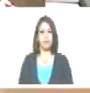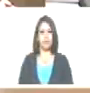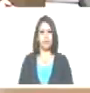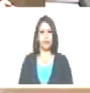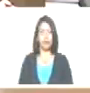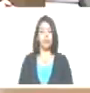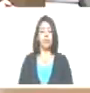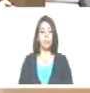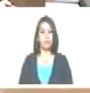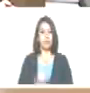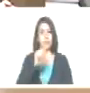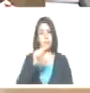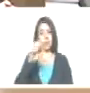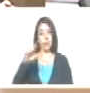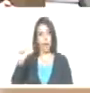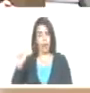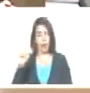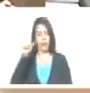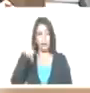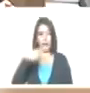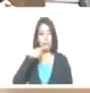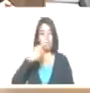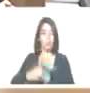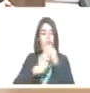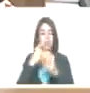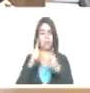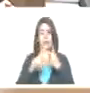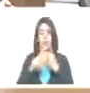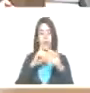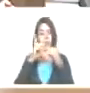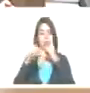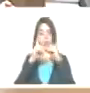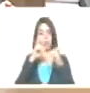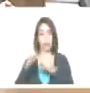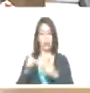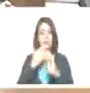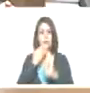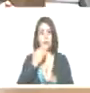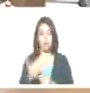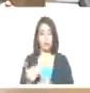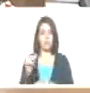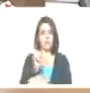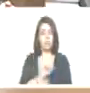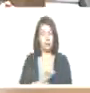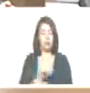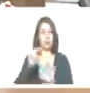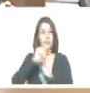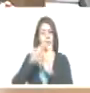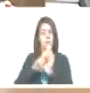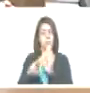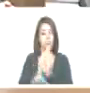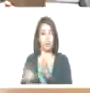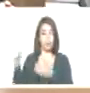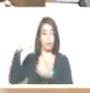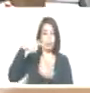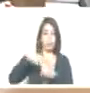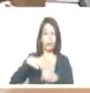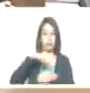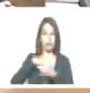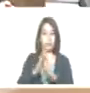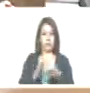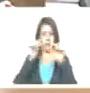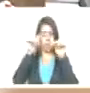TEA, a los efectos de su segunda discusión y solicita la urgencia reglamentaria para ser incluida en el orden del día,